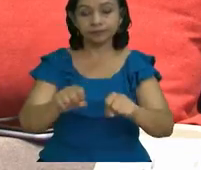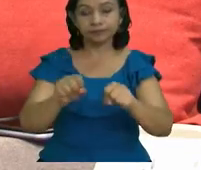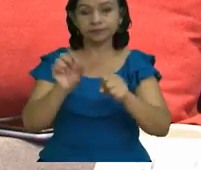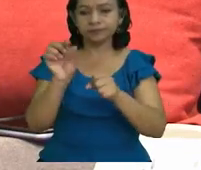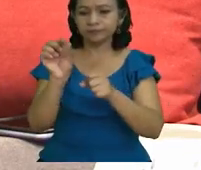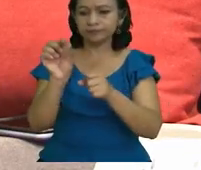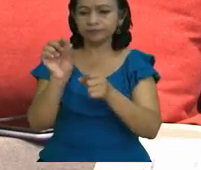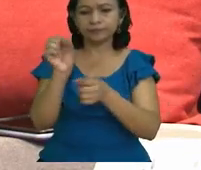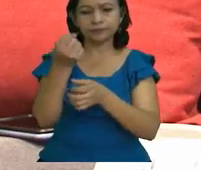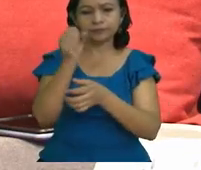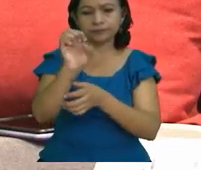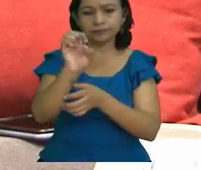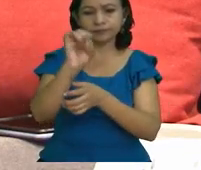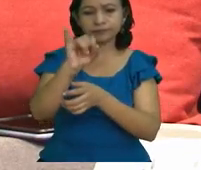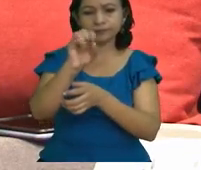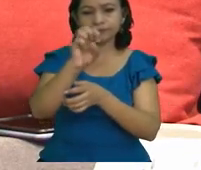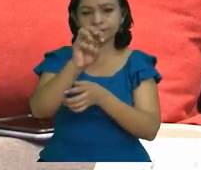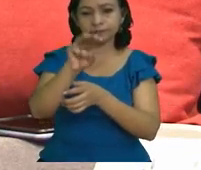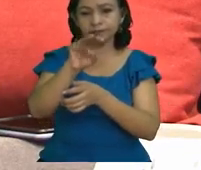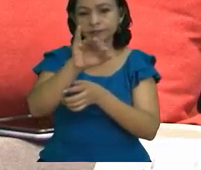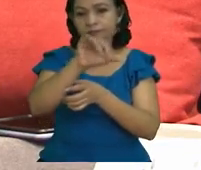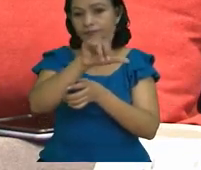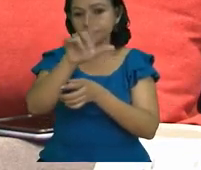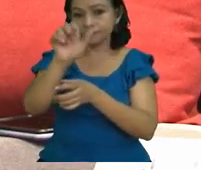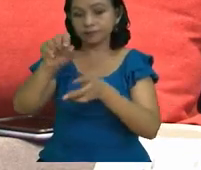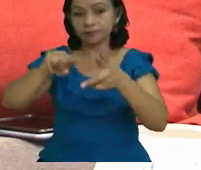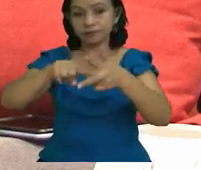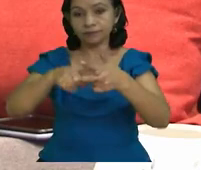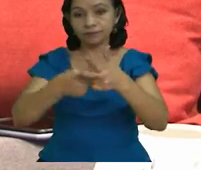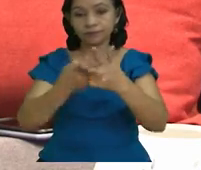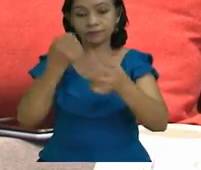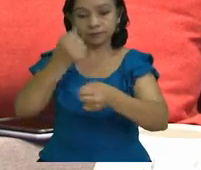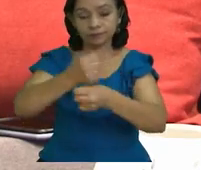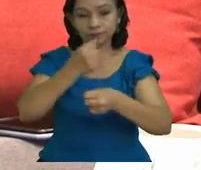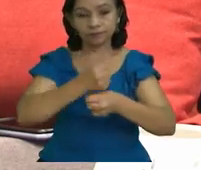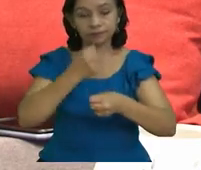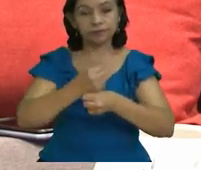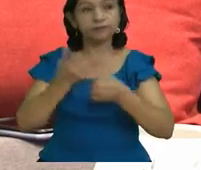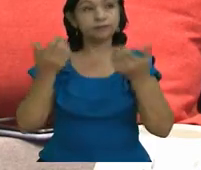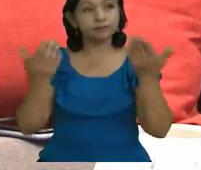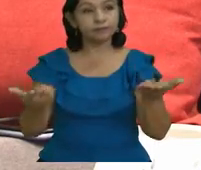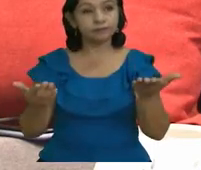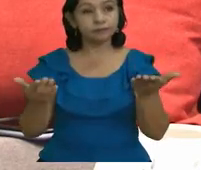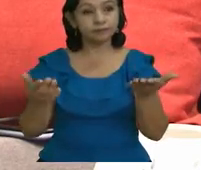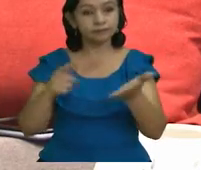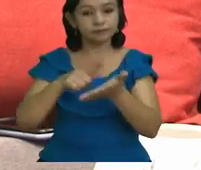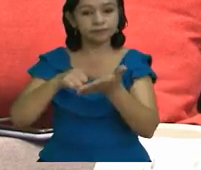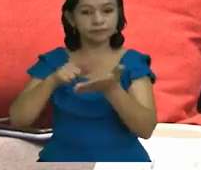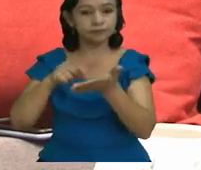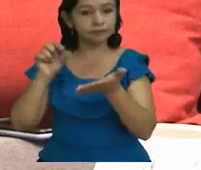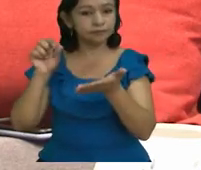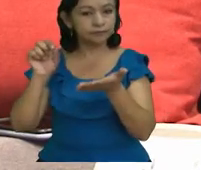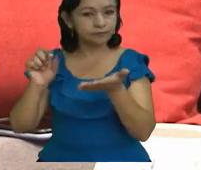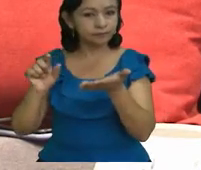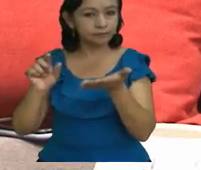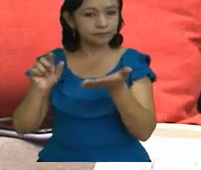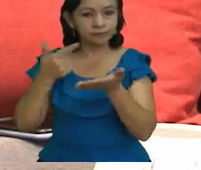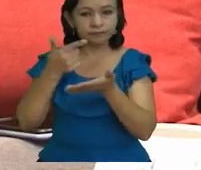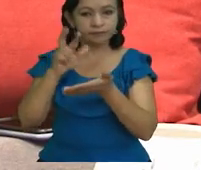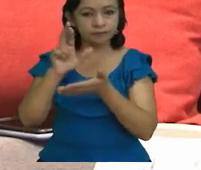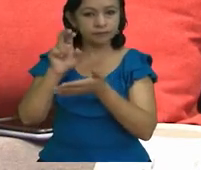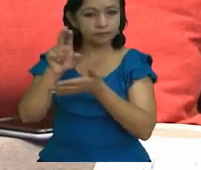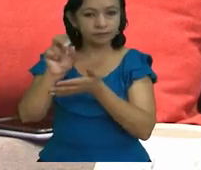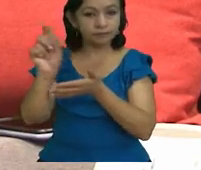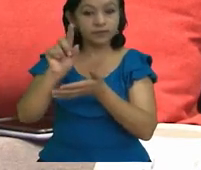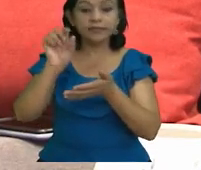semilla para que ellos inicien una producción. Okay. No con grano, ahora con semilla, para que el incremento de su producción, para